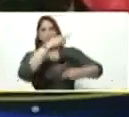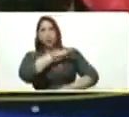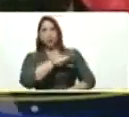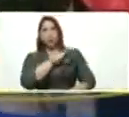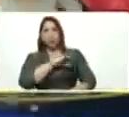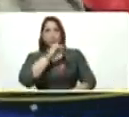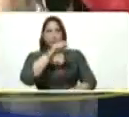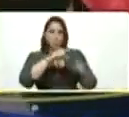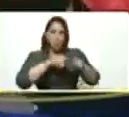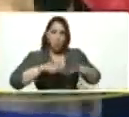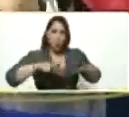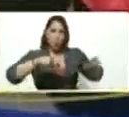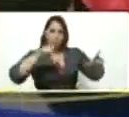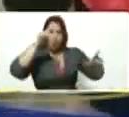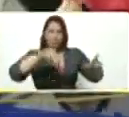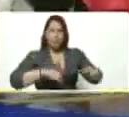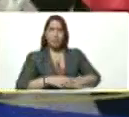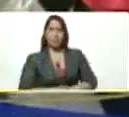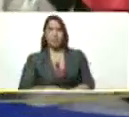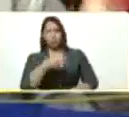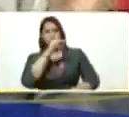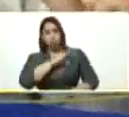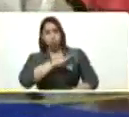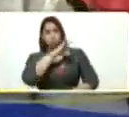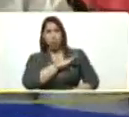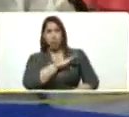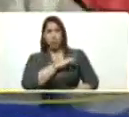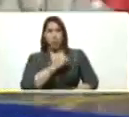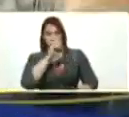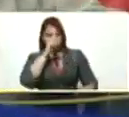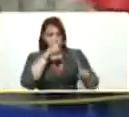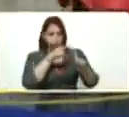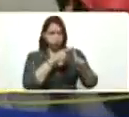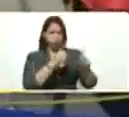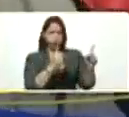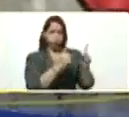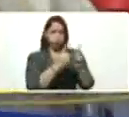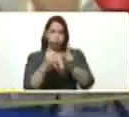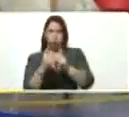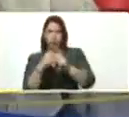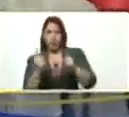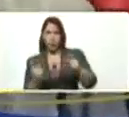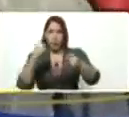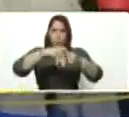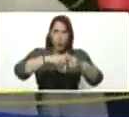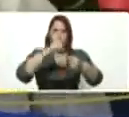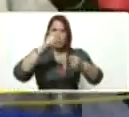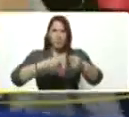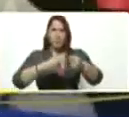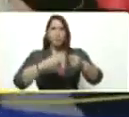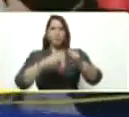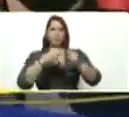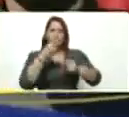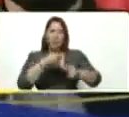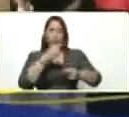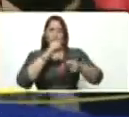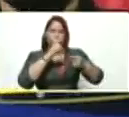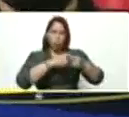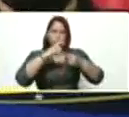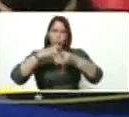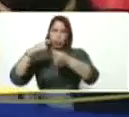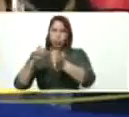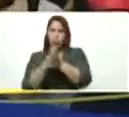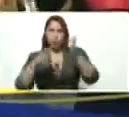en el territorio, la construcción del socialismo allí en lo pequeño, pero que agregándose va constituyendo el gran